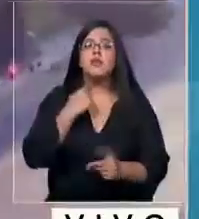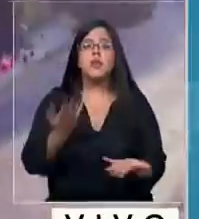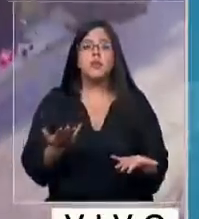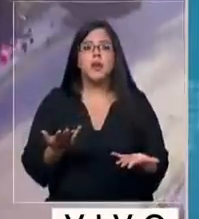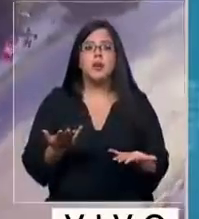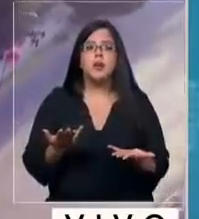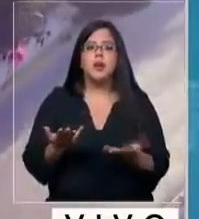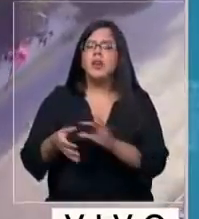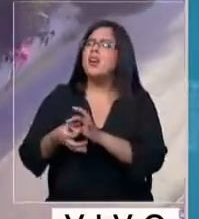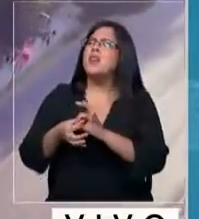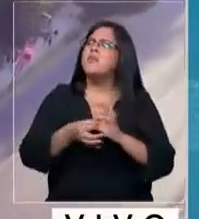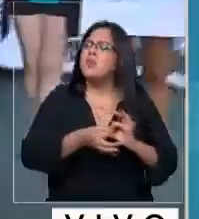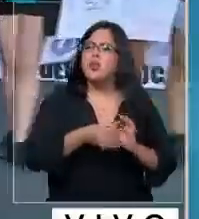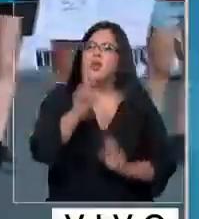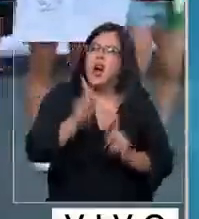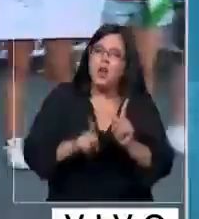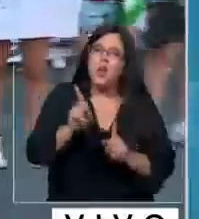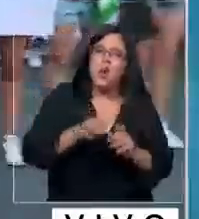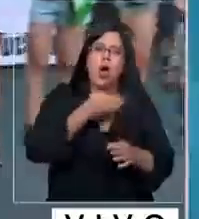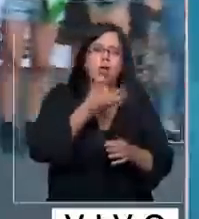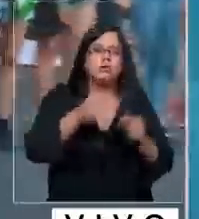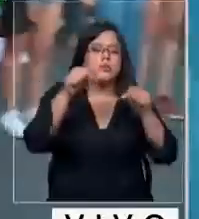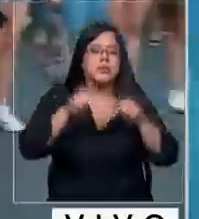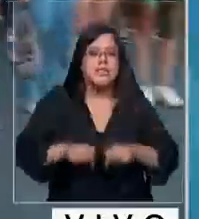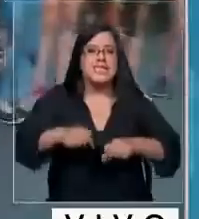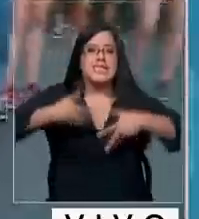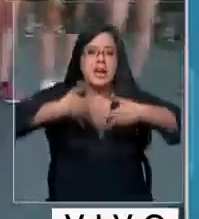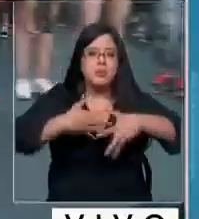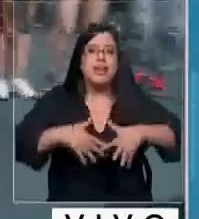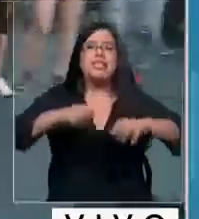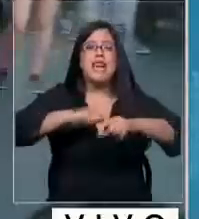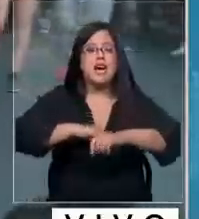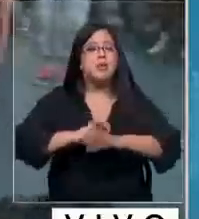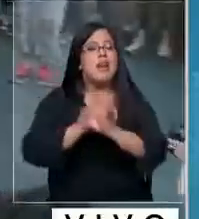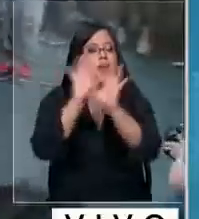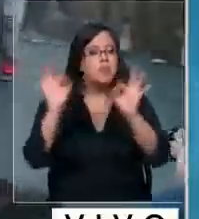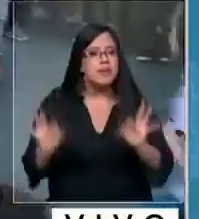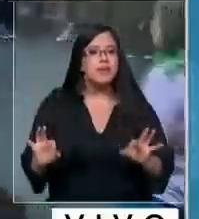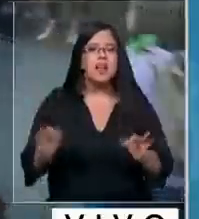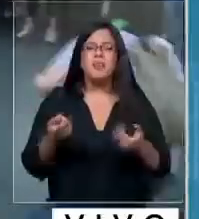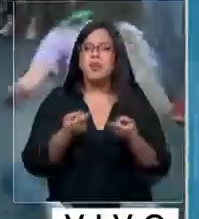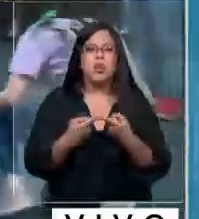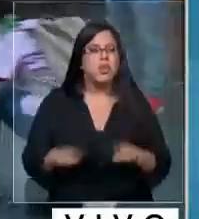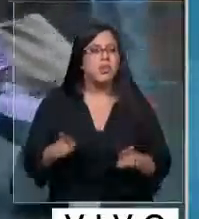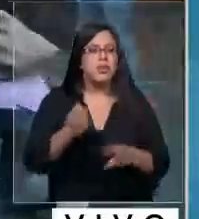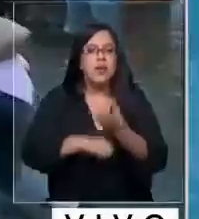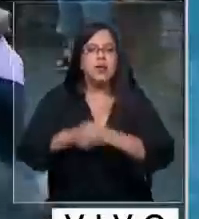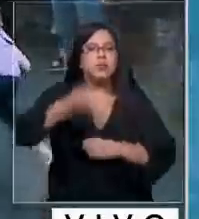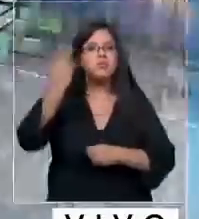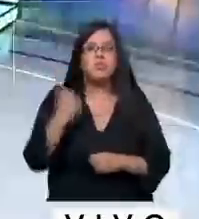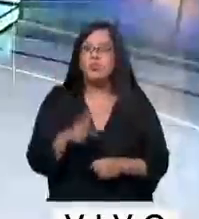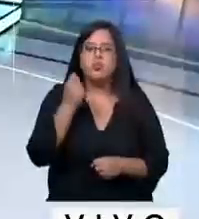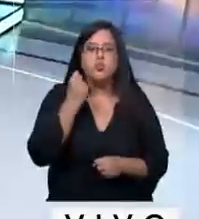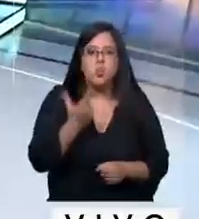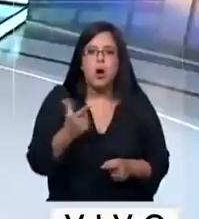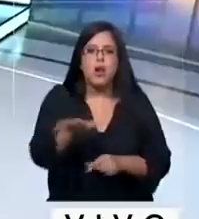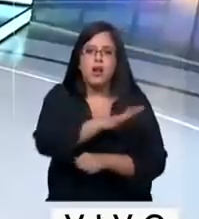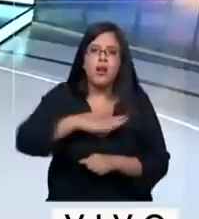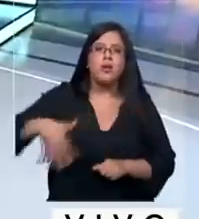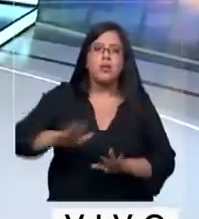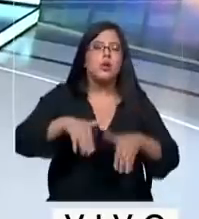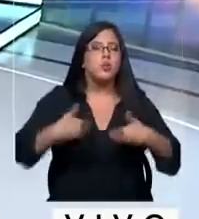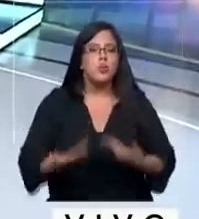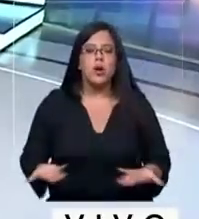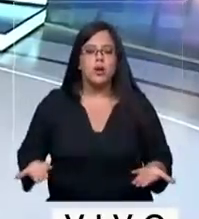marcha porque va a ser algunos dicen muy especial a nivel de convocatoria puede ser pero quiero hacer distinta la del año pasado con el contexto que tenemos